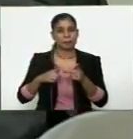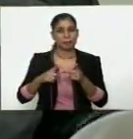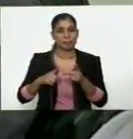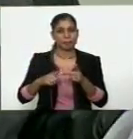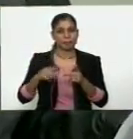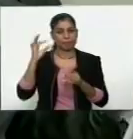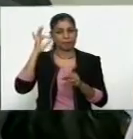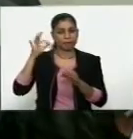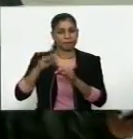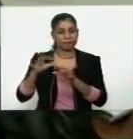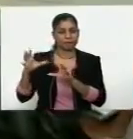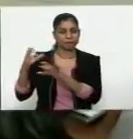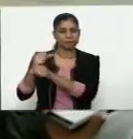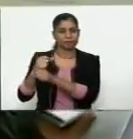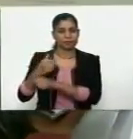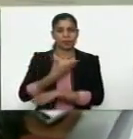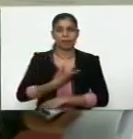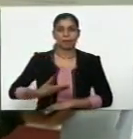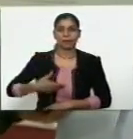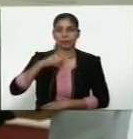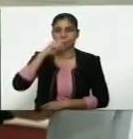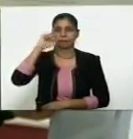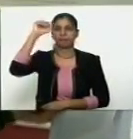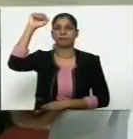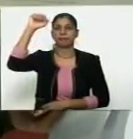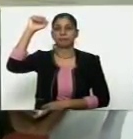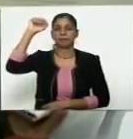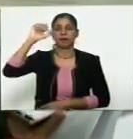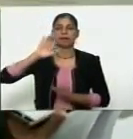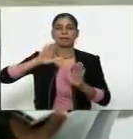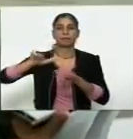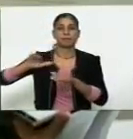Miraflores. El presidente Nicolás Maduro Moro.